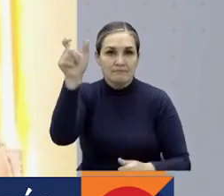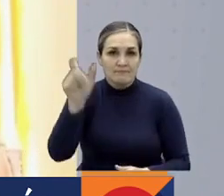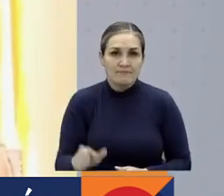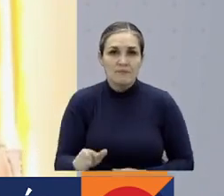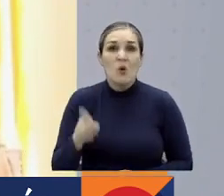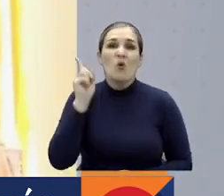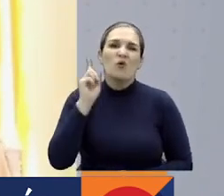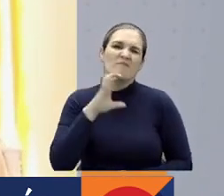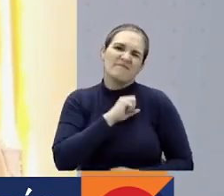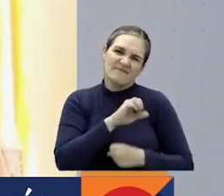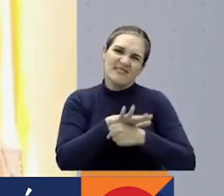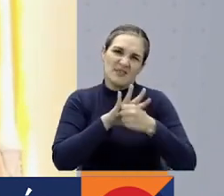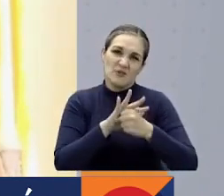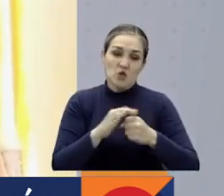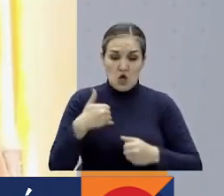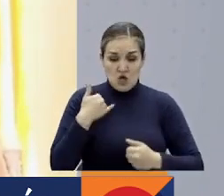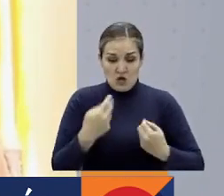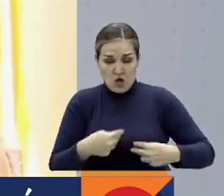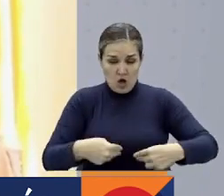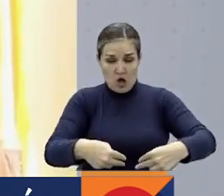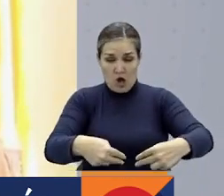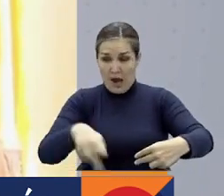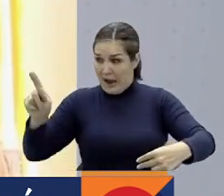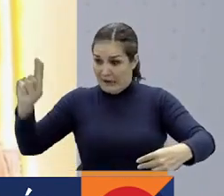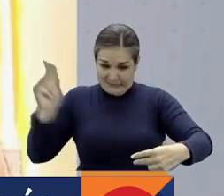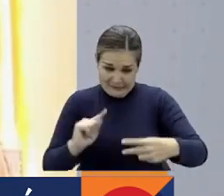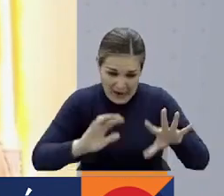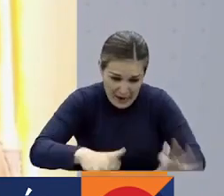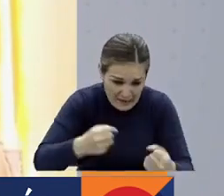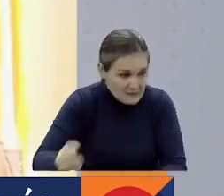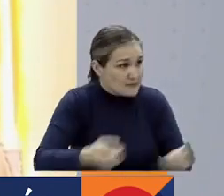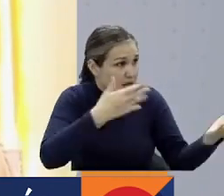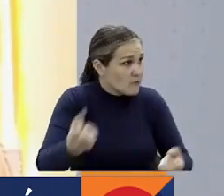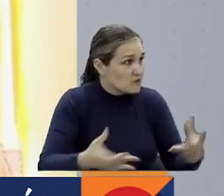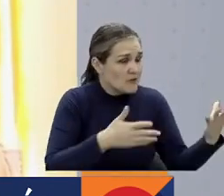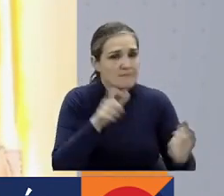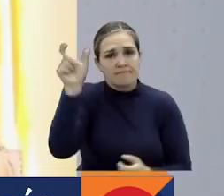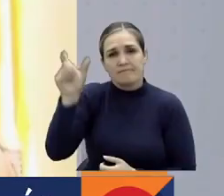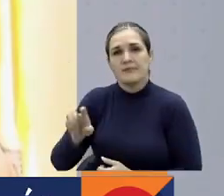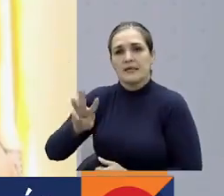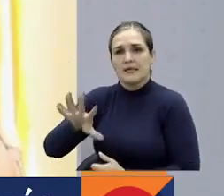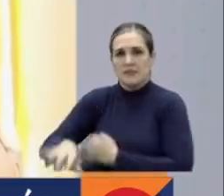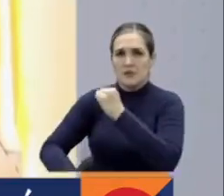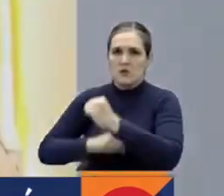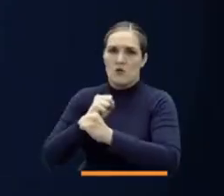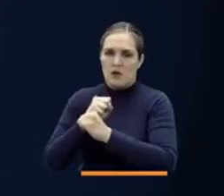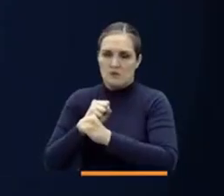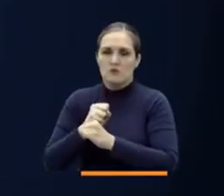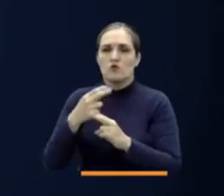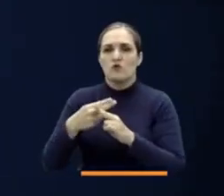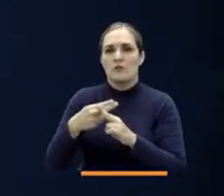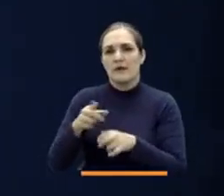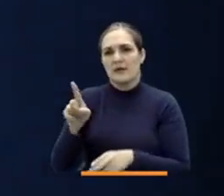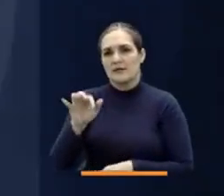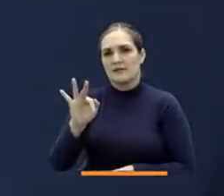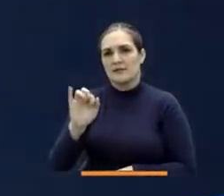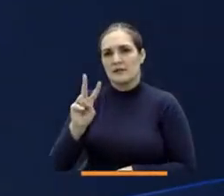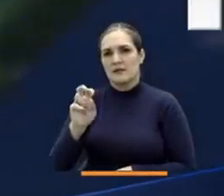un desafortunado hecho Stevenson Martínez Bohórquez, de 35 años de edad.